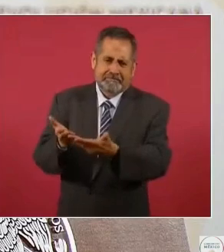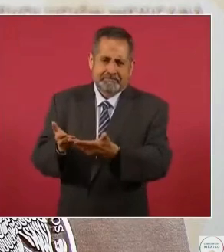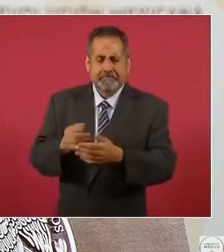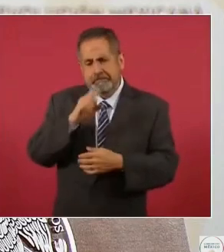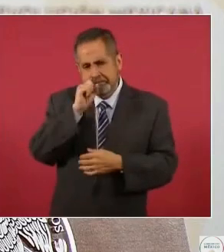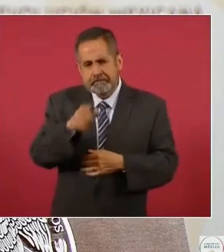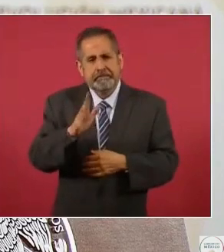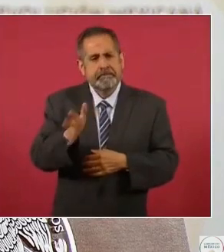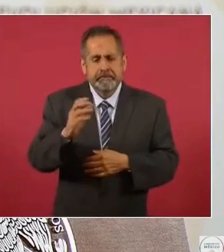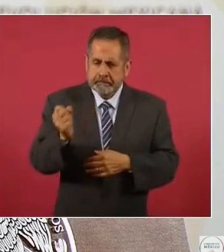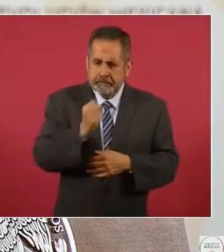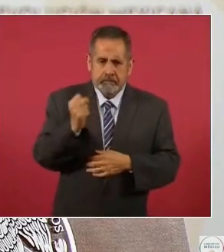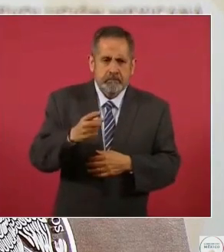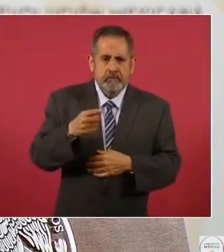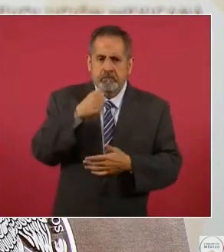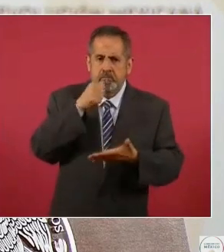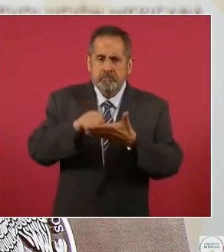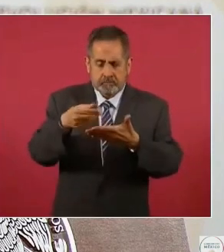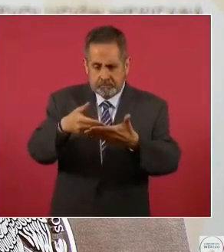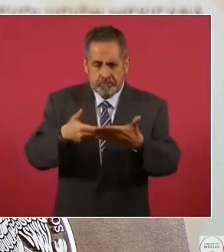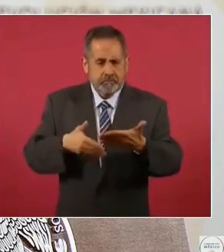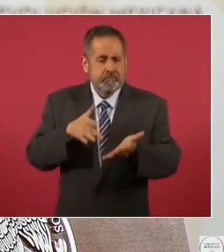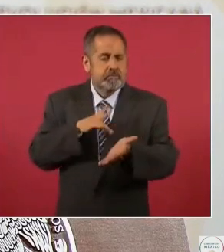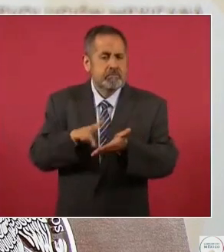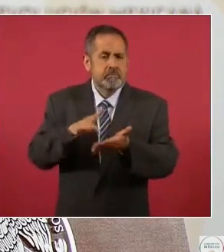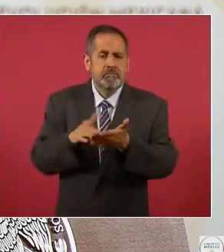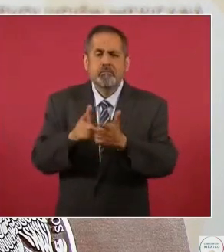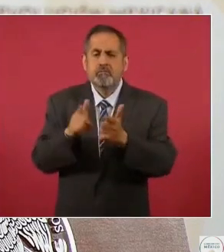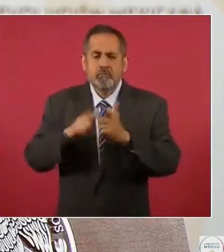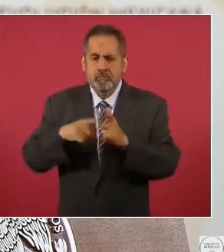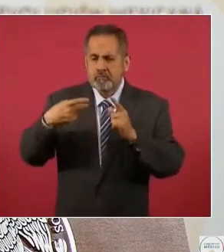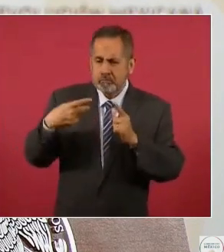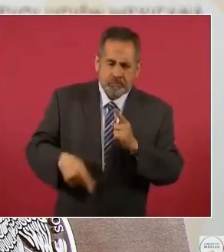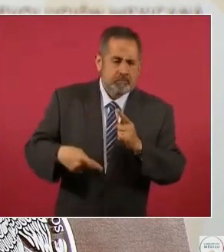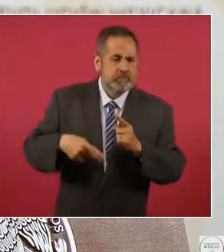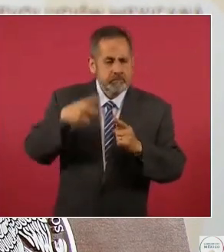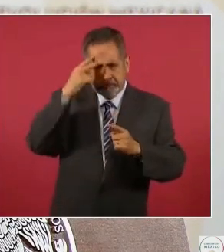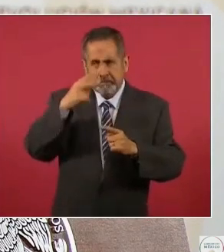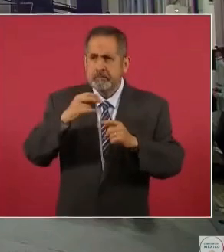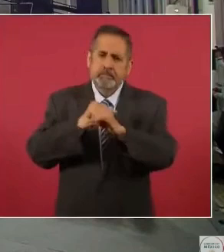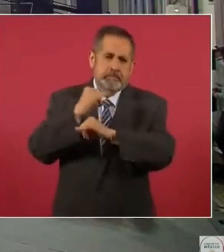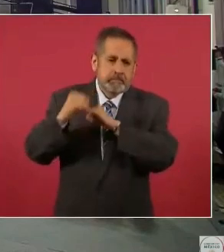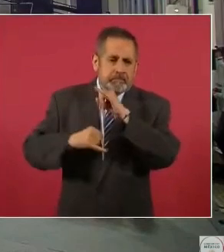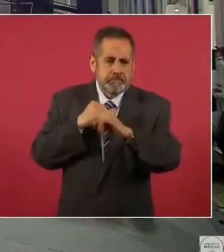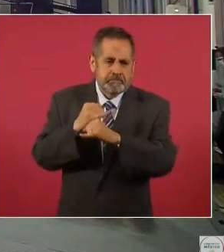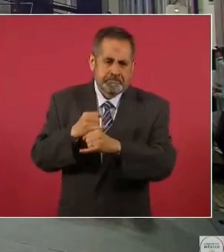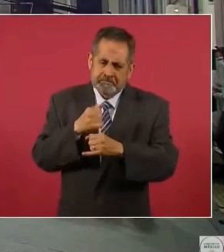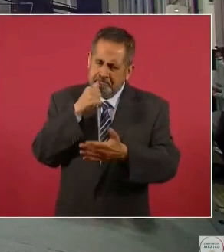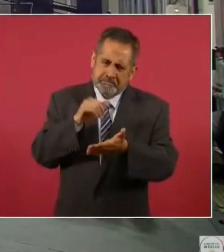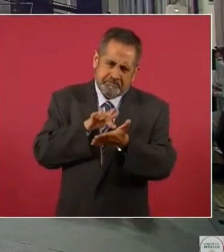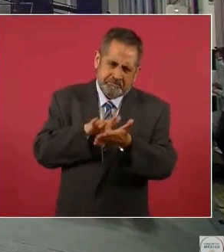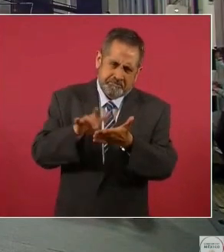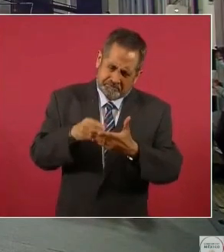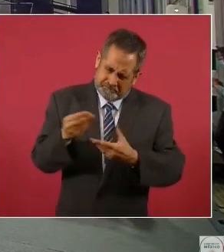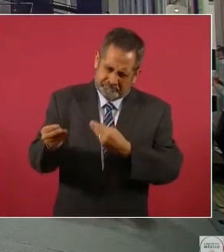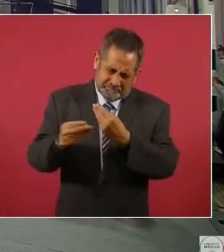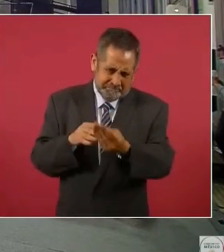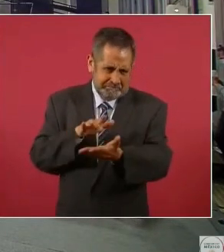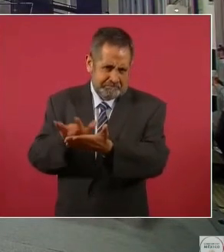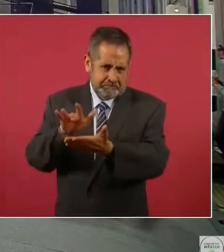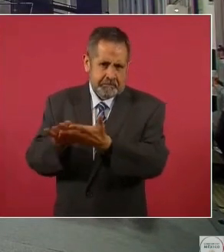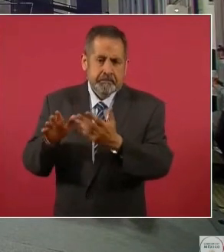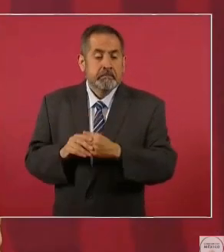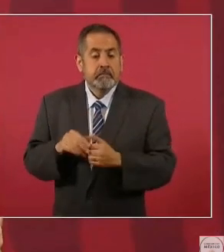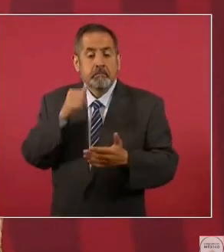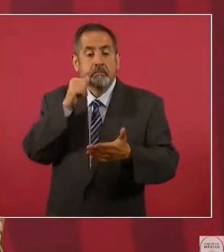recibido afortunadamente cartas de apoyo de grupos tanto nacionales como internacionales de gran peso, incluyendo también